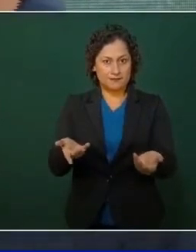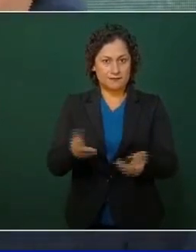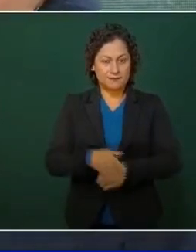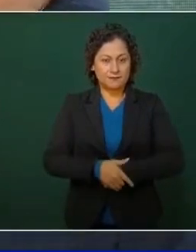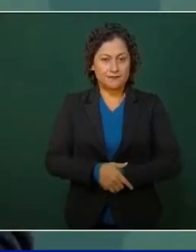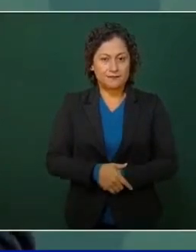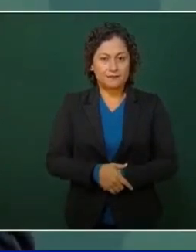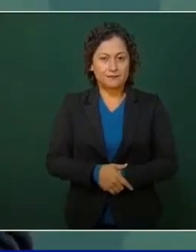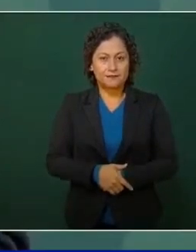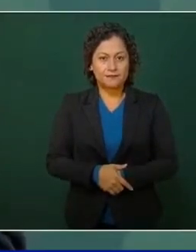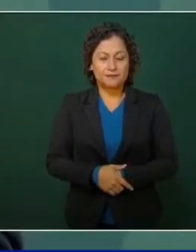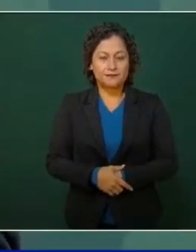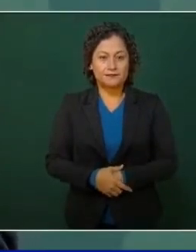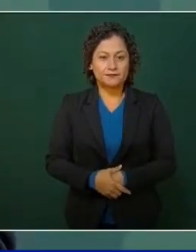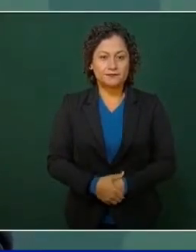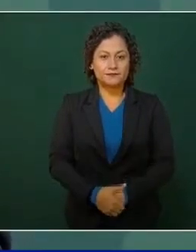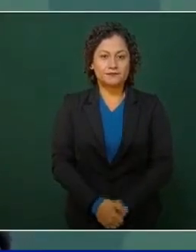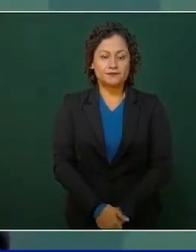como